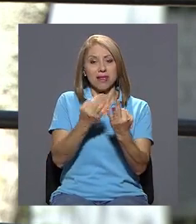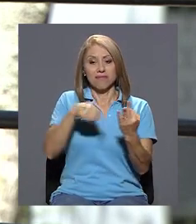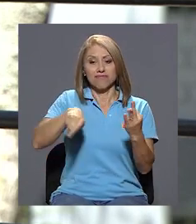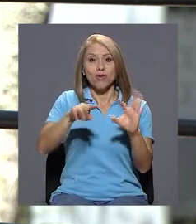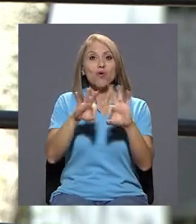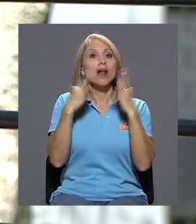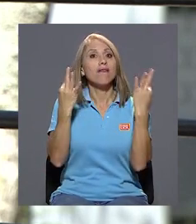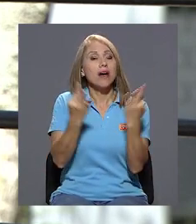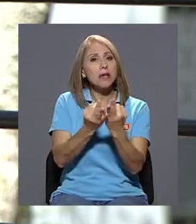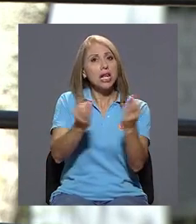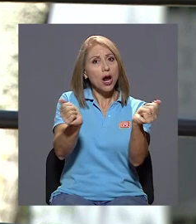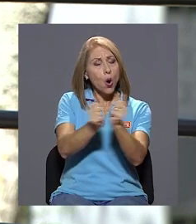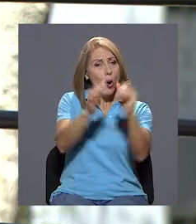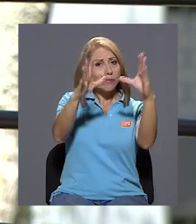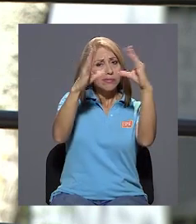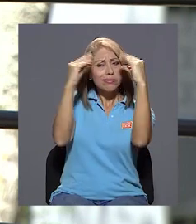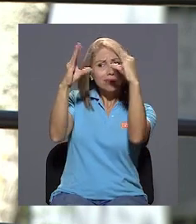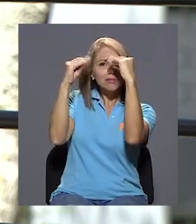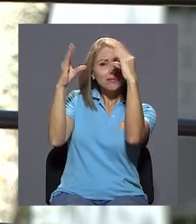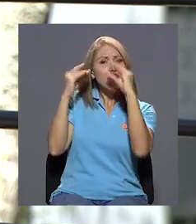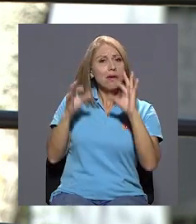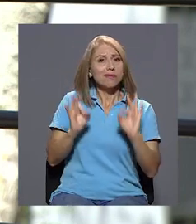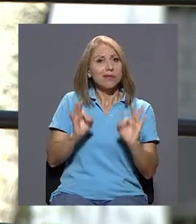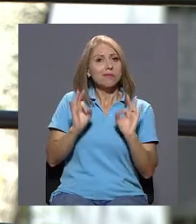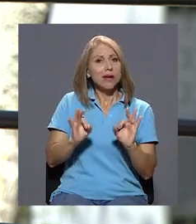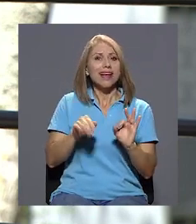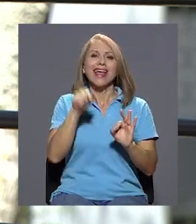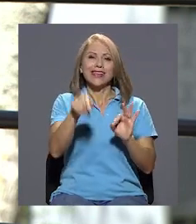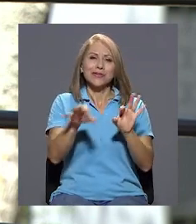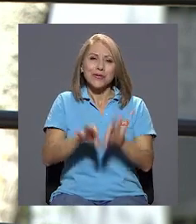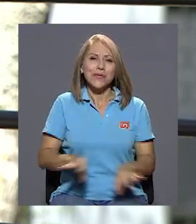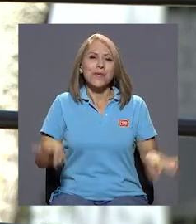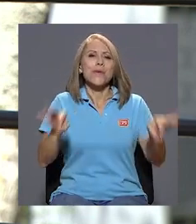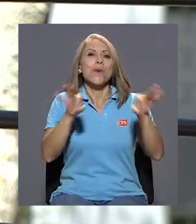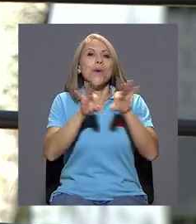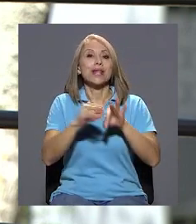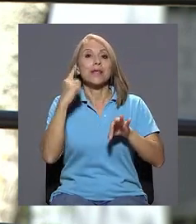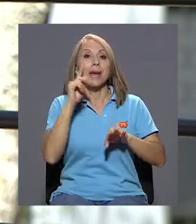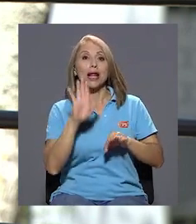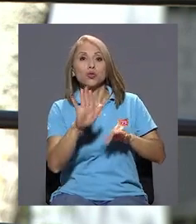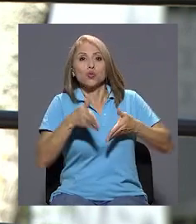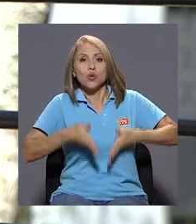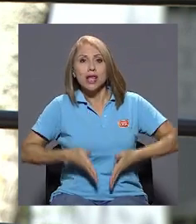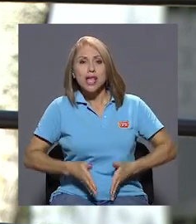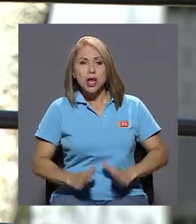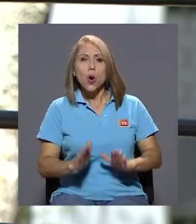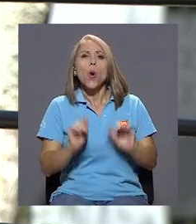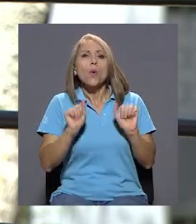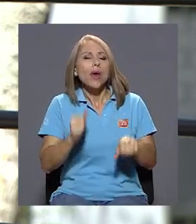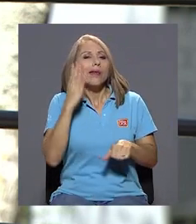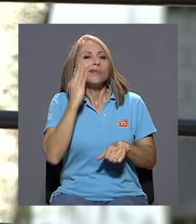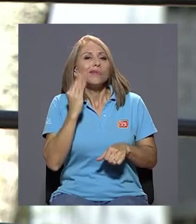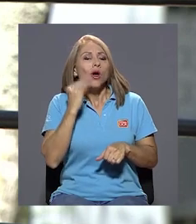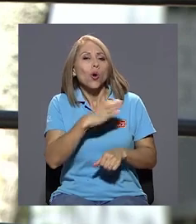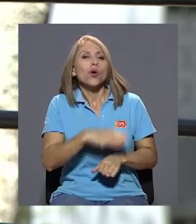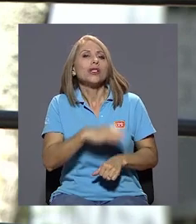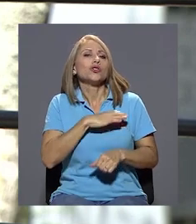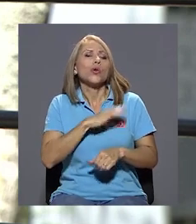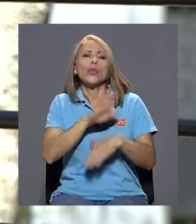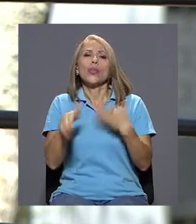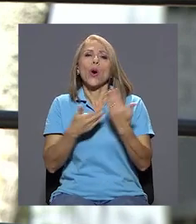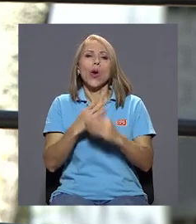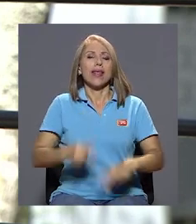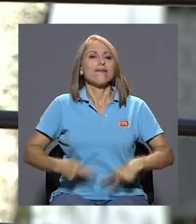familia bien informada, porque va a ser la clave de cómo su hijo viva esa condición por el resto de su vida, porque